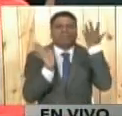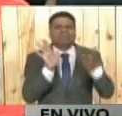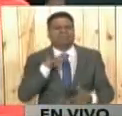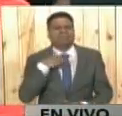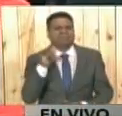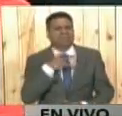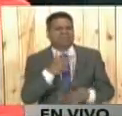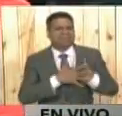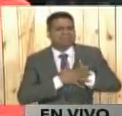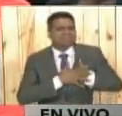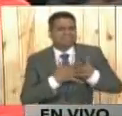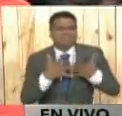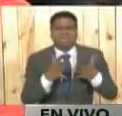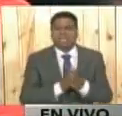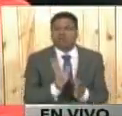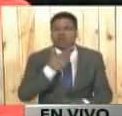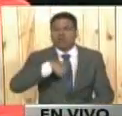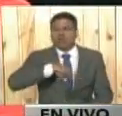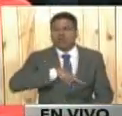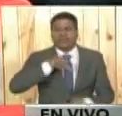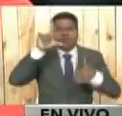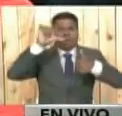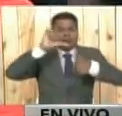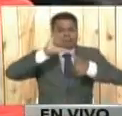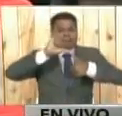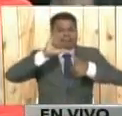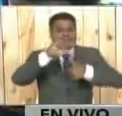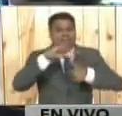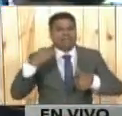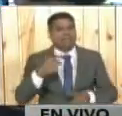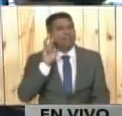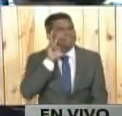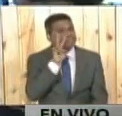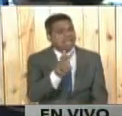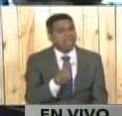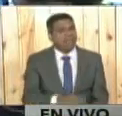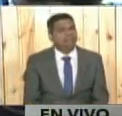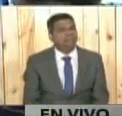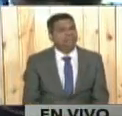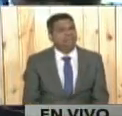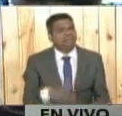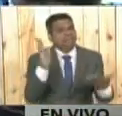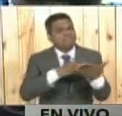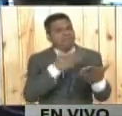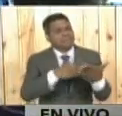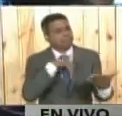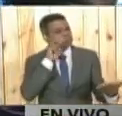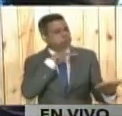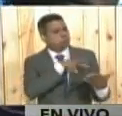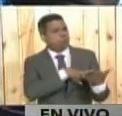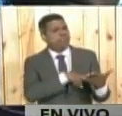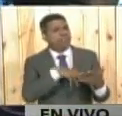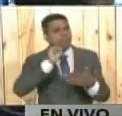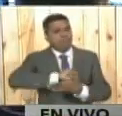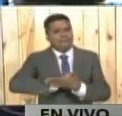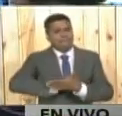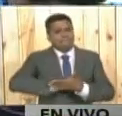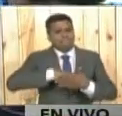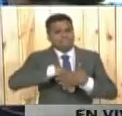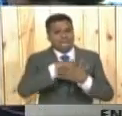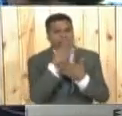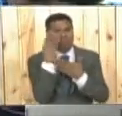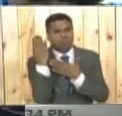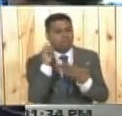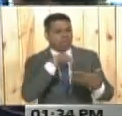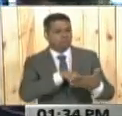sentimiento de nuestro Caribe. Fíjate, me van llegando aquí, lo estuve leyendo en la madrugada. Es un